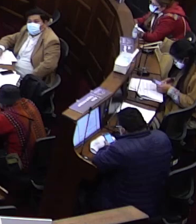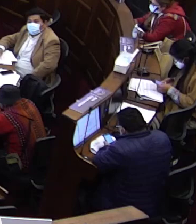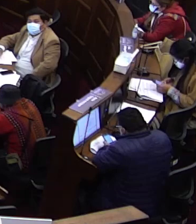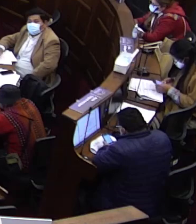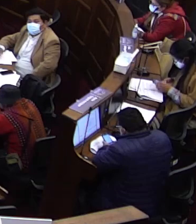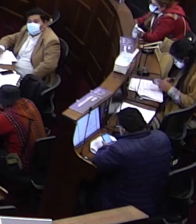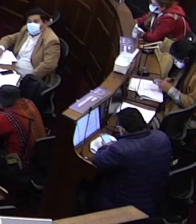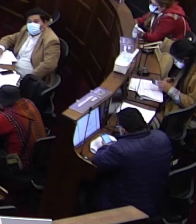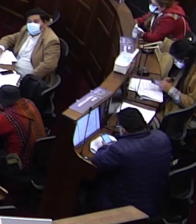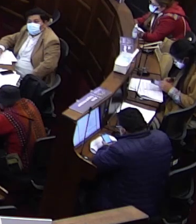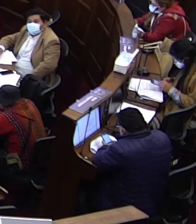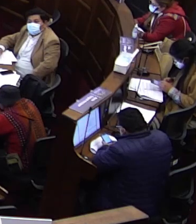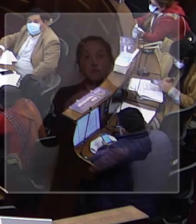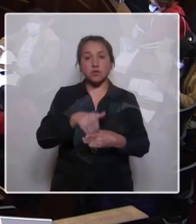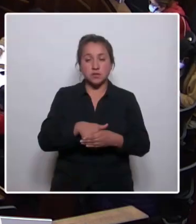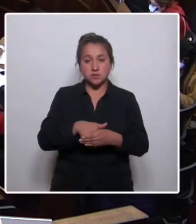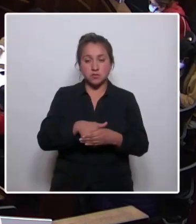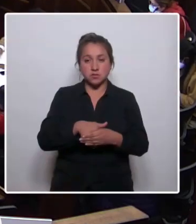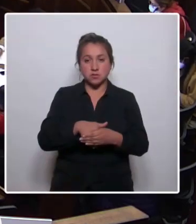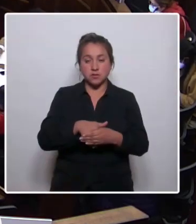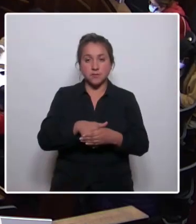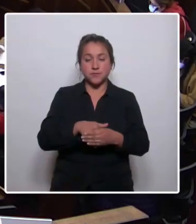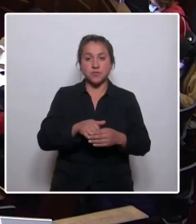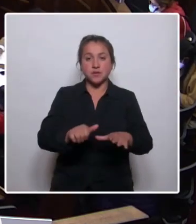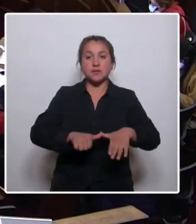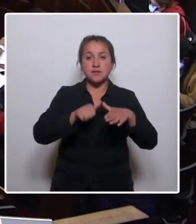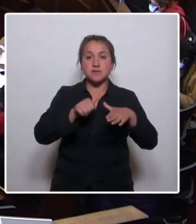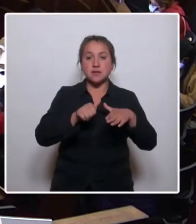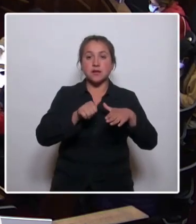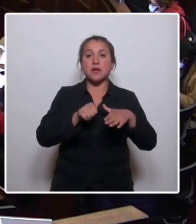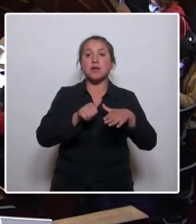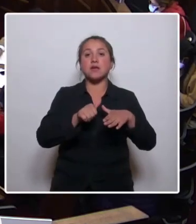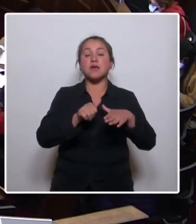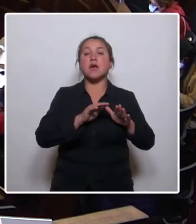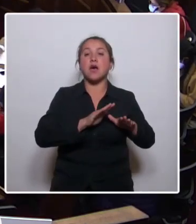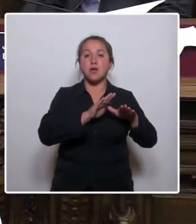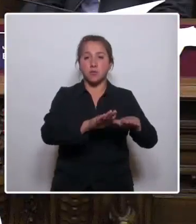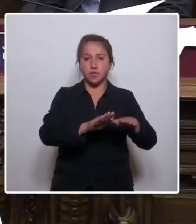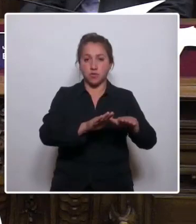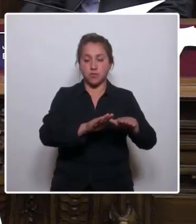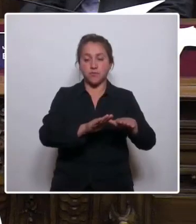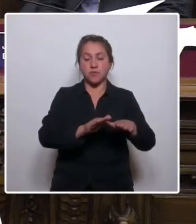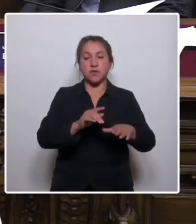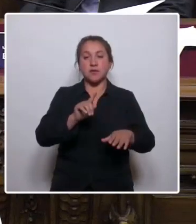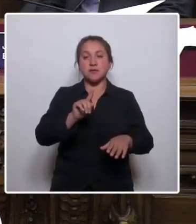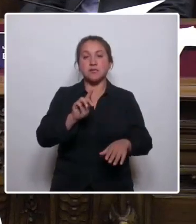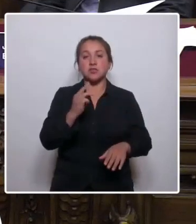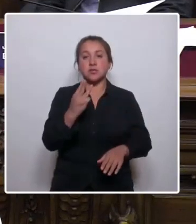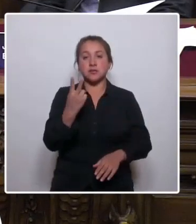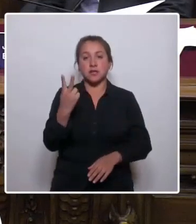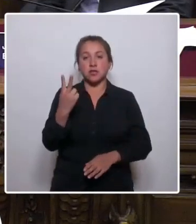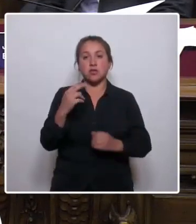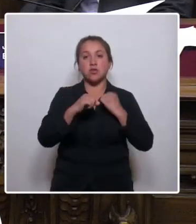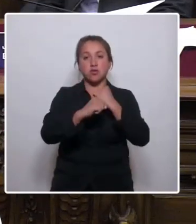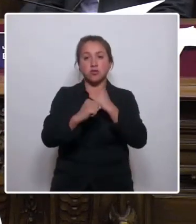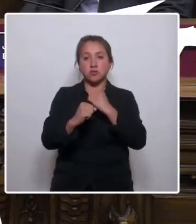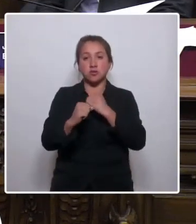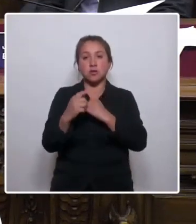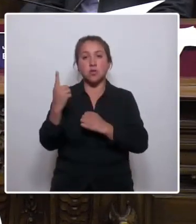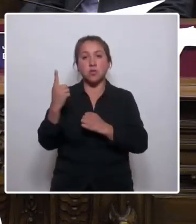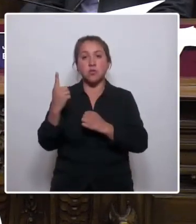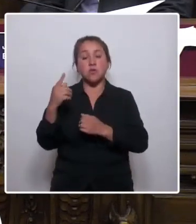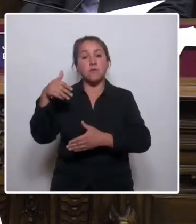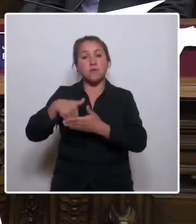El resultado de la votación es 16 votos por la afirmativa, 132 en contra y una